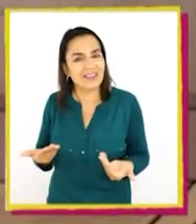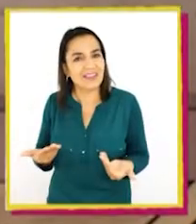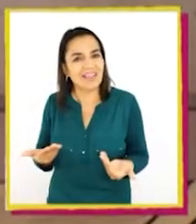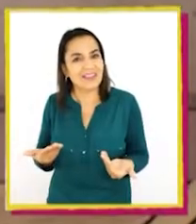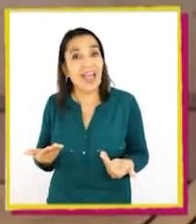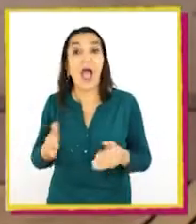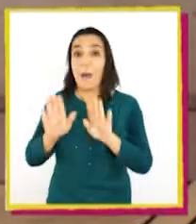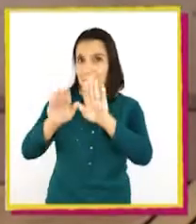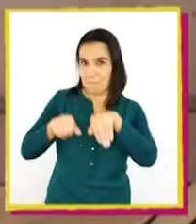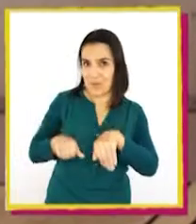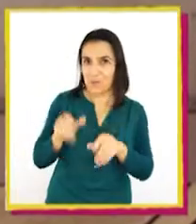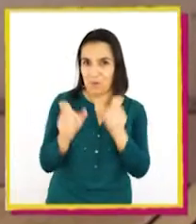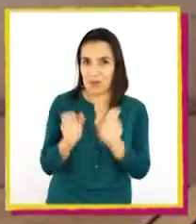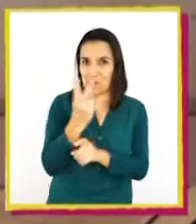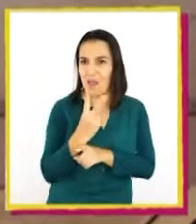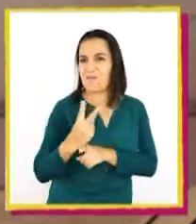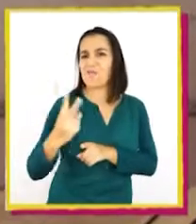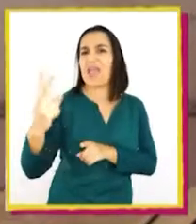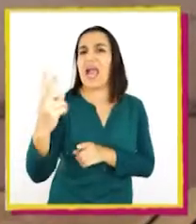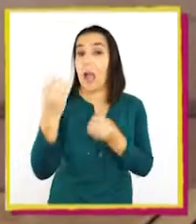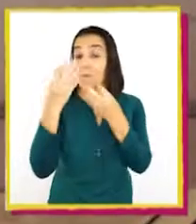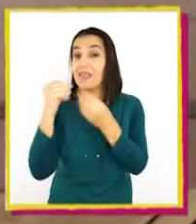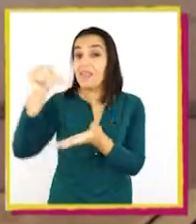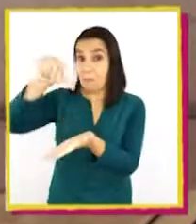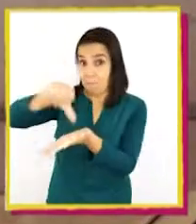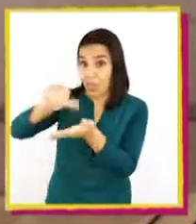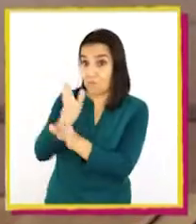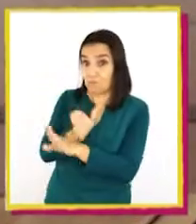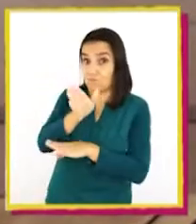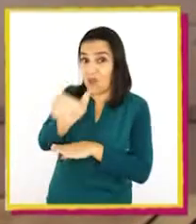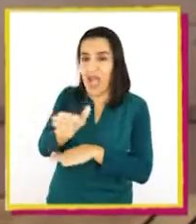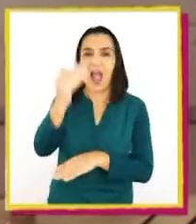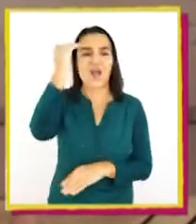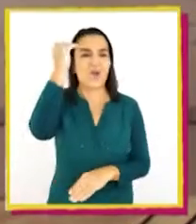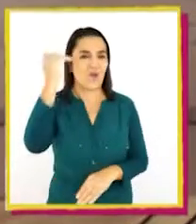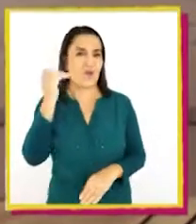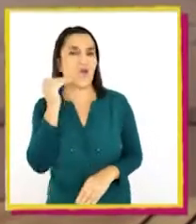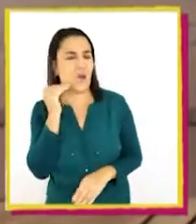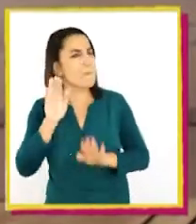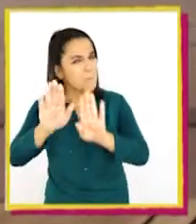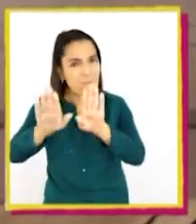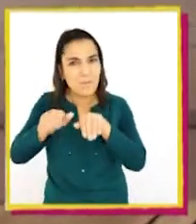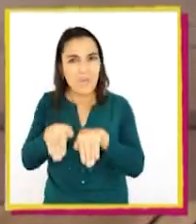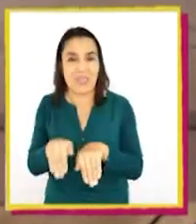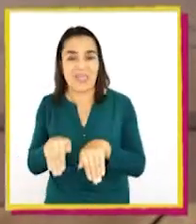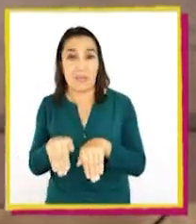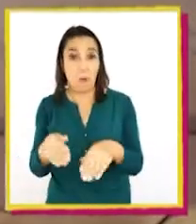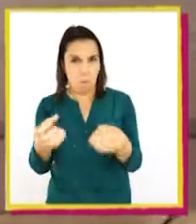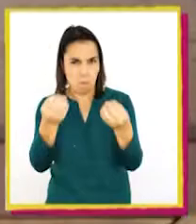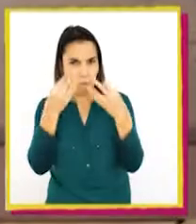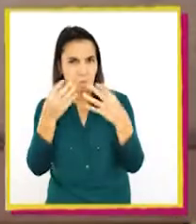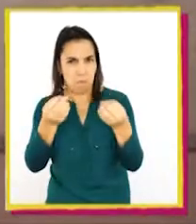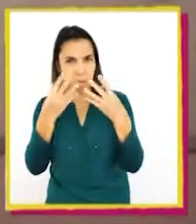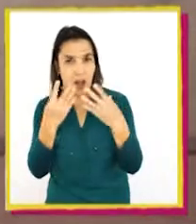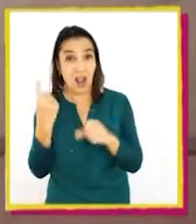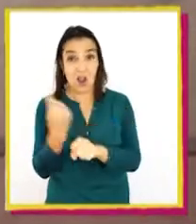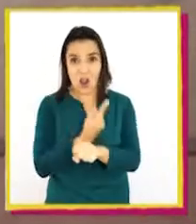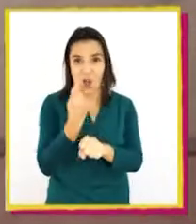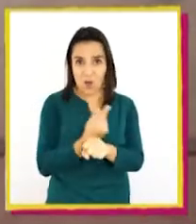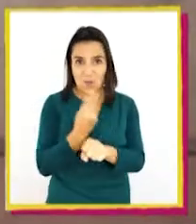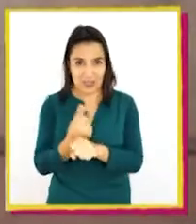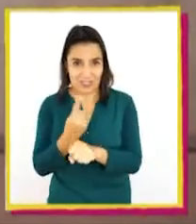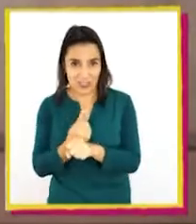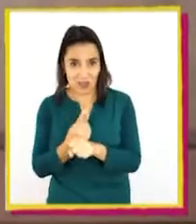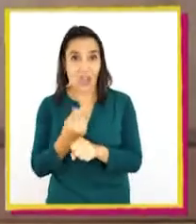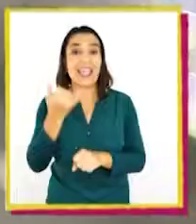Pues así como los viajeros aprenden el idioma del país donde se encuentran, Colón tuvo que hacer lo mismo y una vez que lograron hablar el idioma